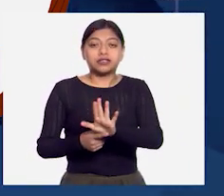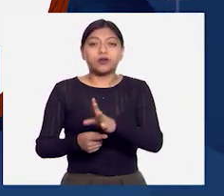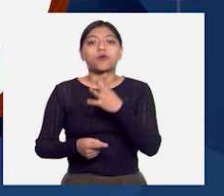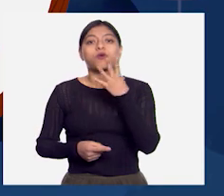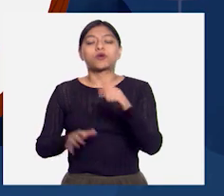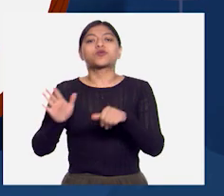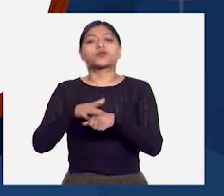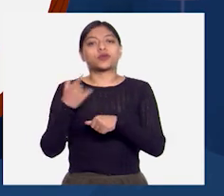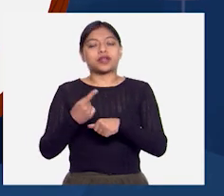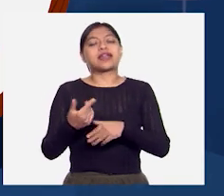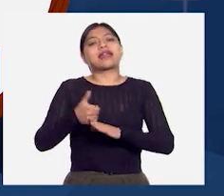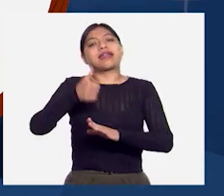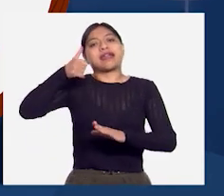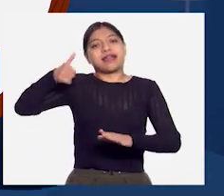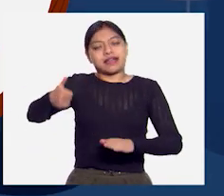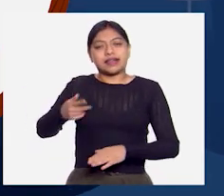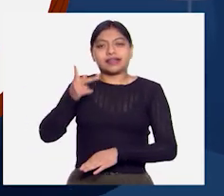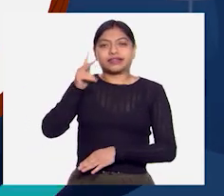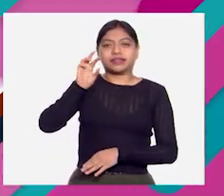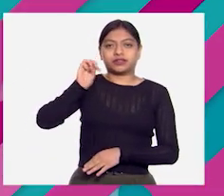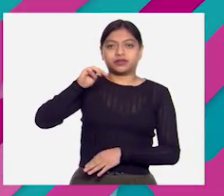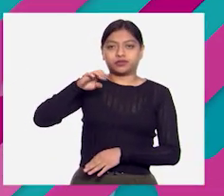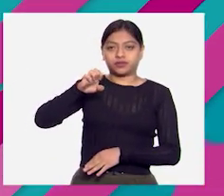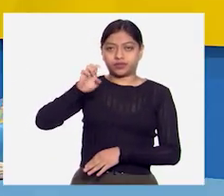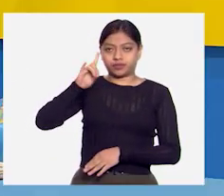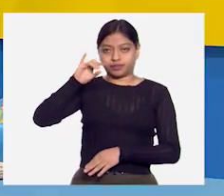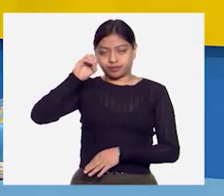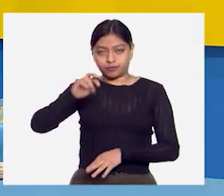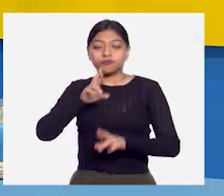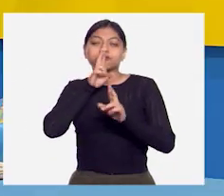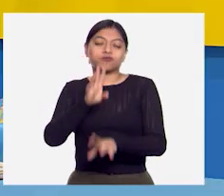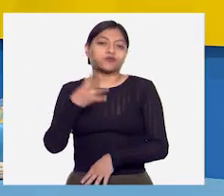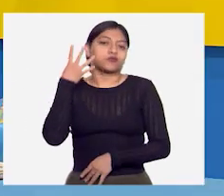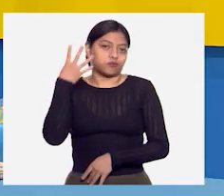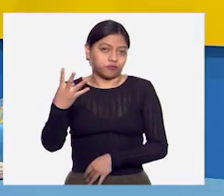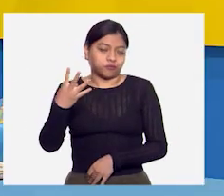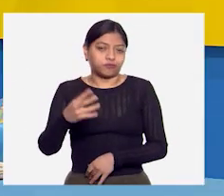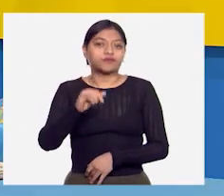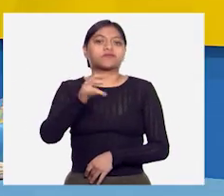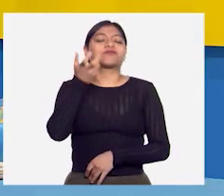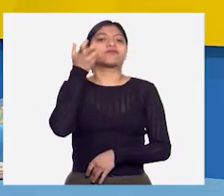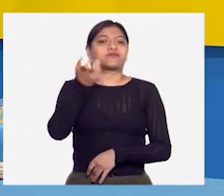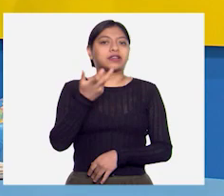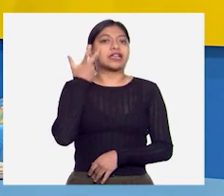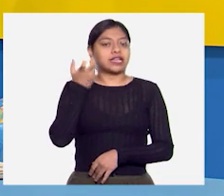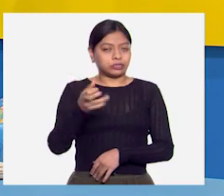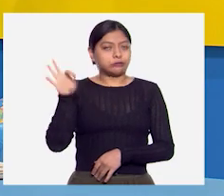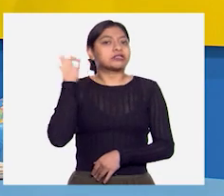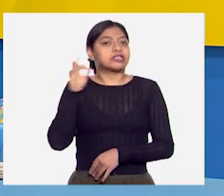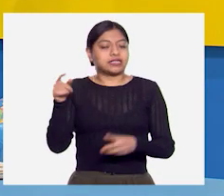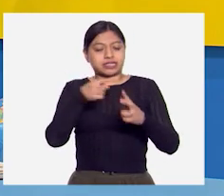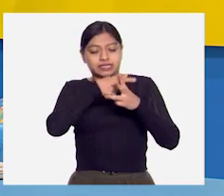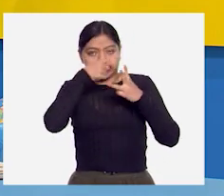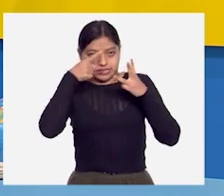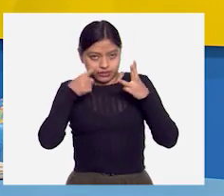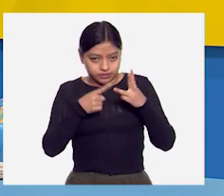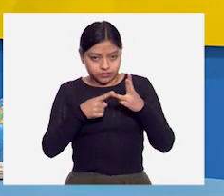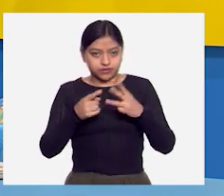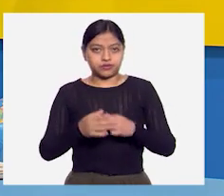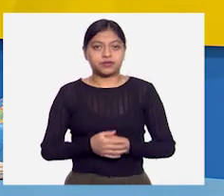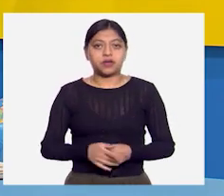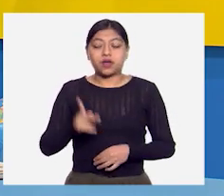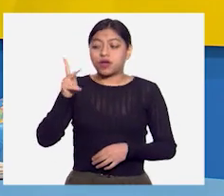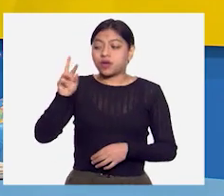su promedio o media aritmética, ¿cierto? Así es. Ese es un primer caso. Cuando el valor de la